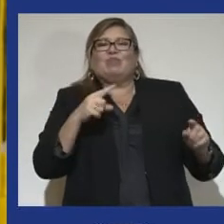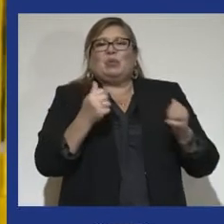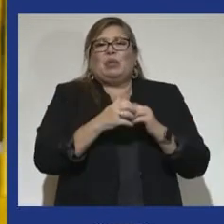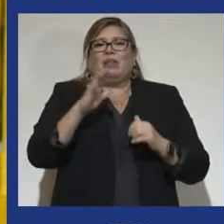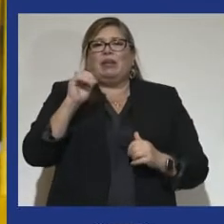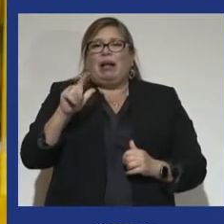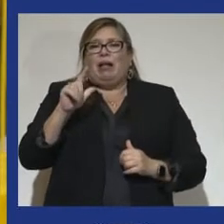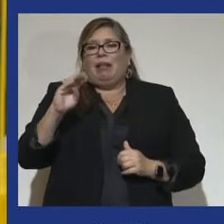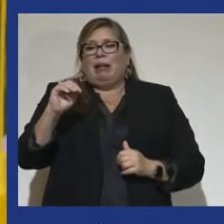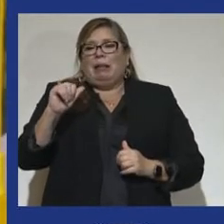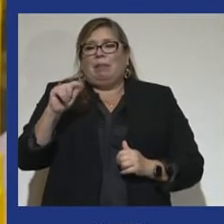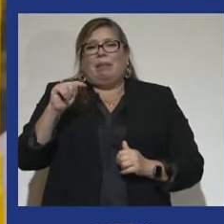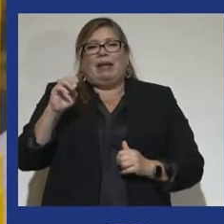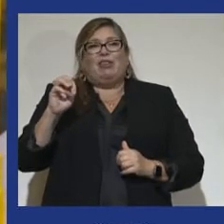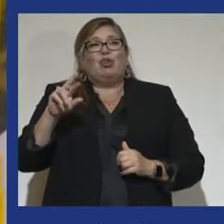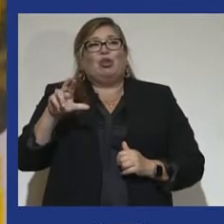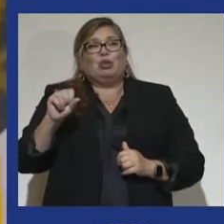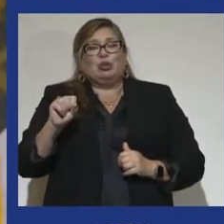solo de commerce